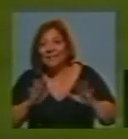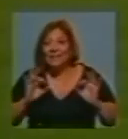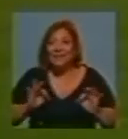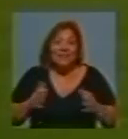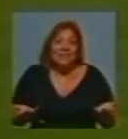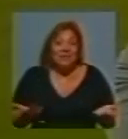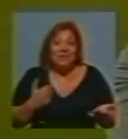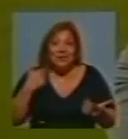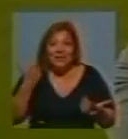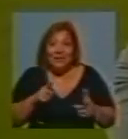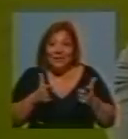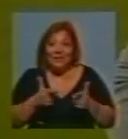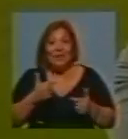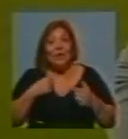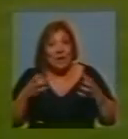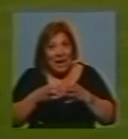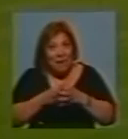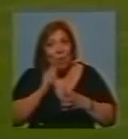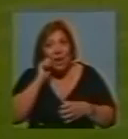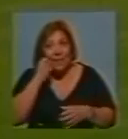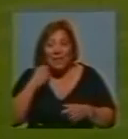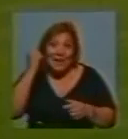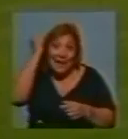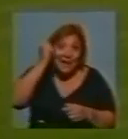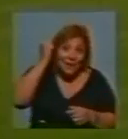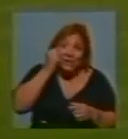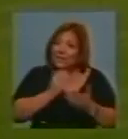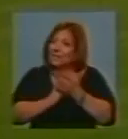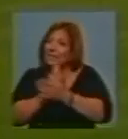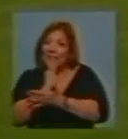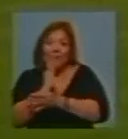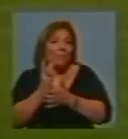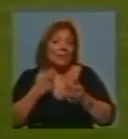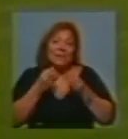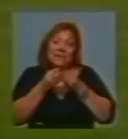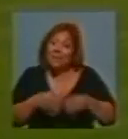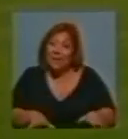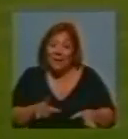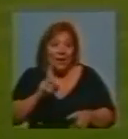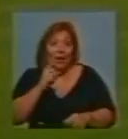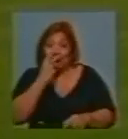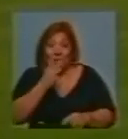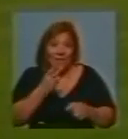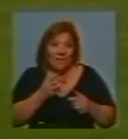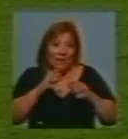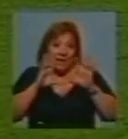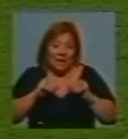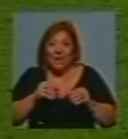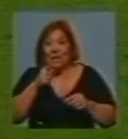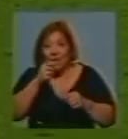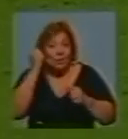otra cosa no tenés. Creo que tenemos un lindo equipo y... Y la ilusión está siempre. Si la perdés no sirve nada, así que... El sueño